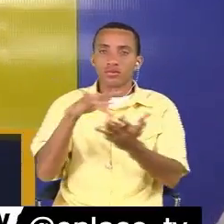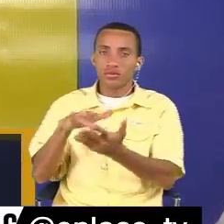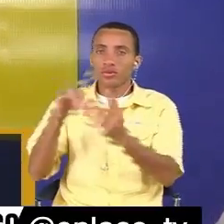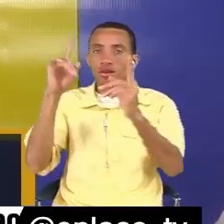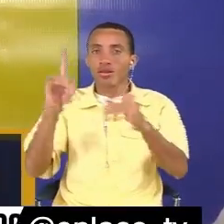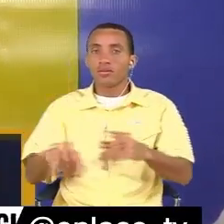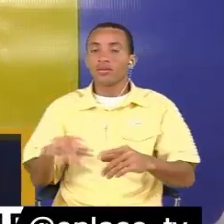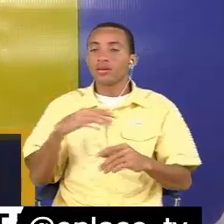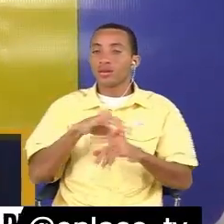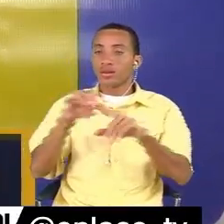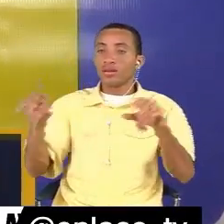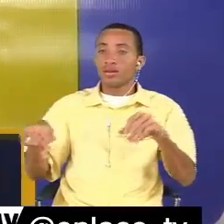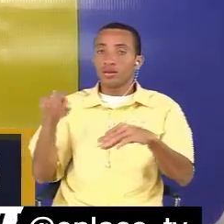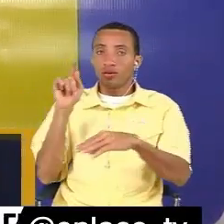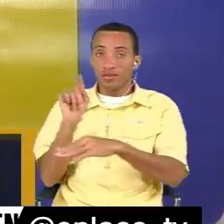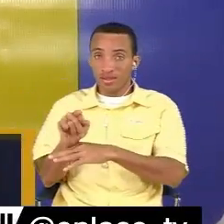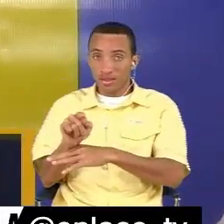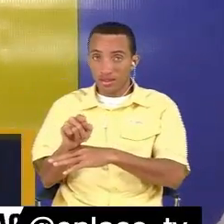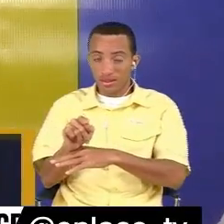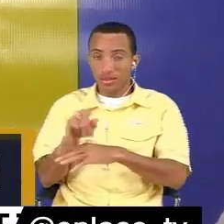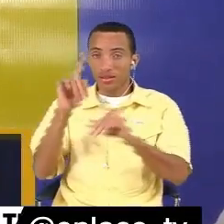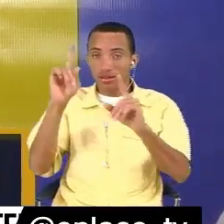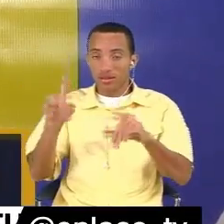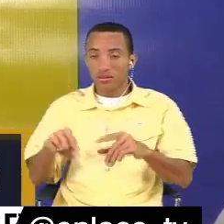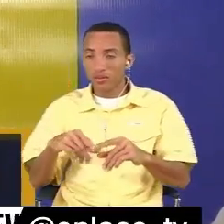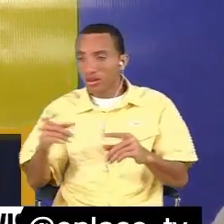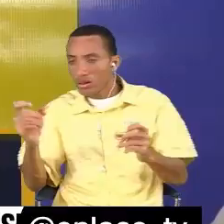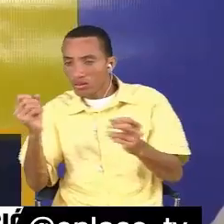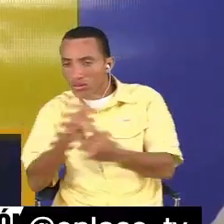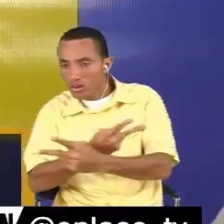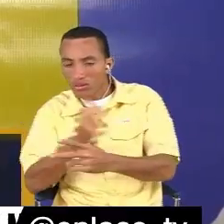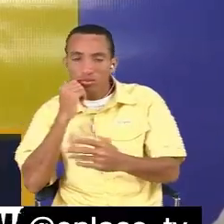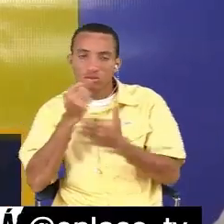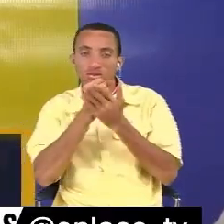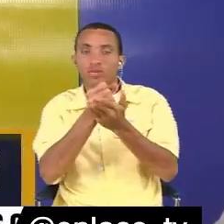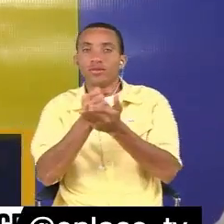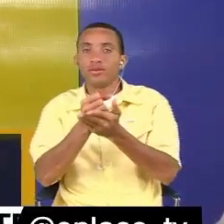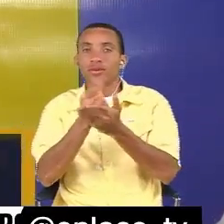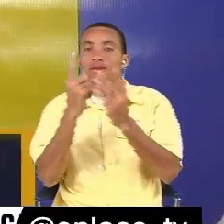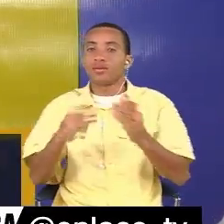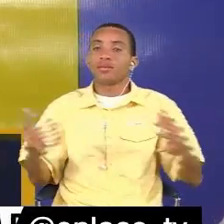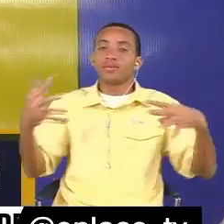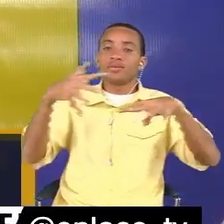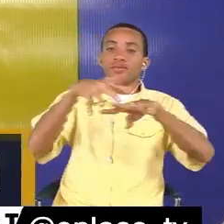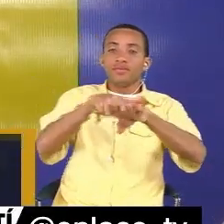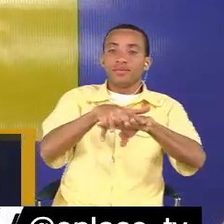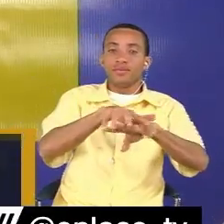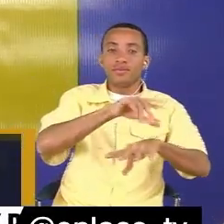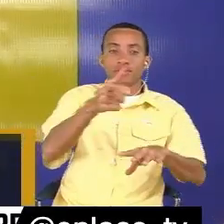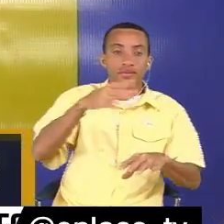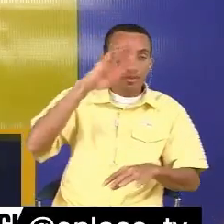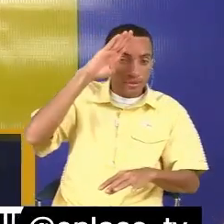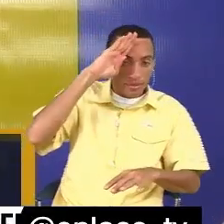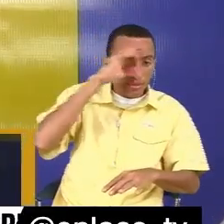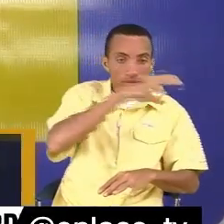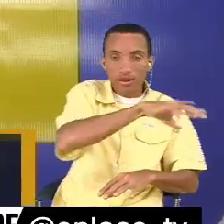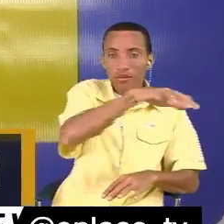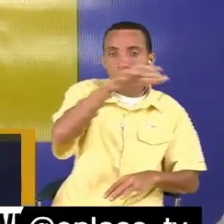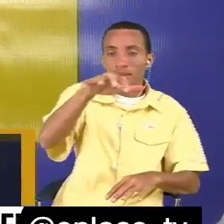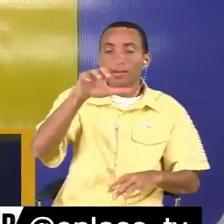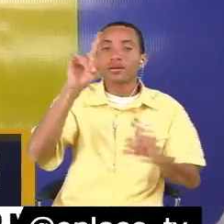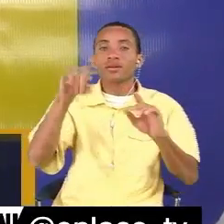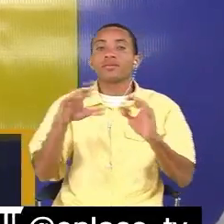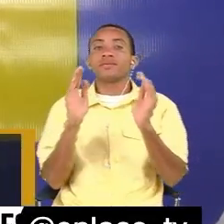de la Fiscalía, que es el Centro de Atención Penal Integral de Víctimas, articulando con las comisarías de familia, el Instituto Colombiano de